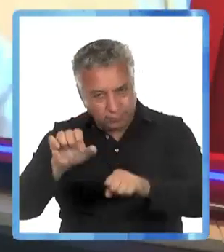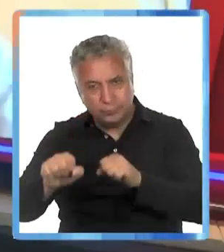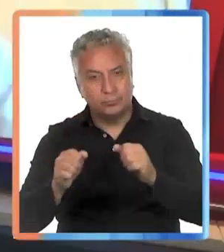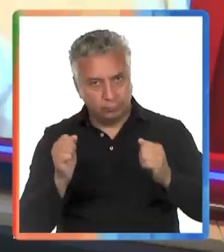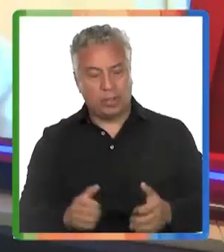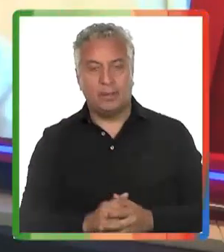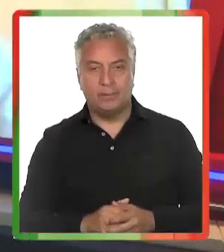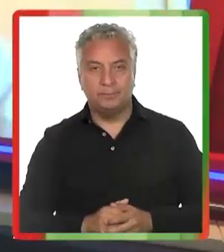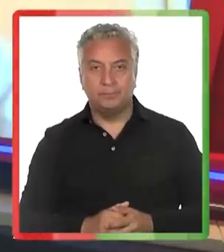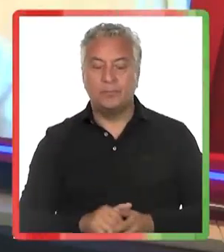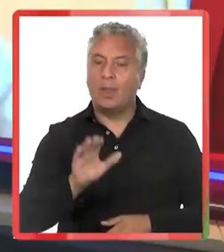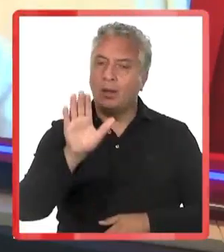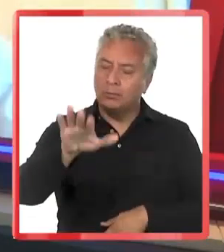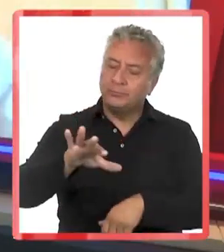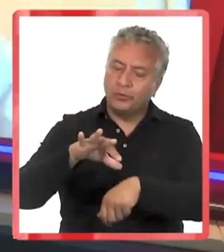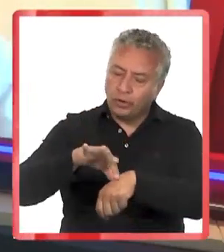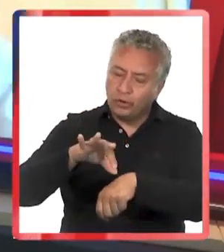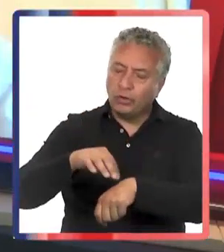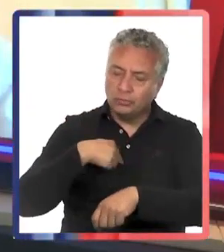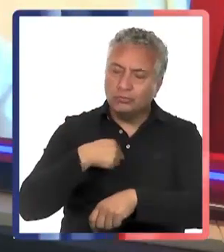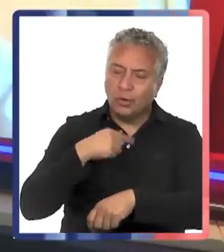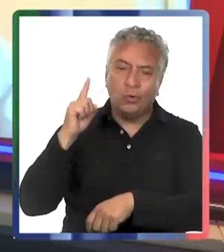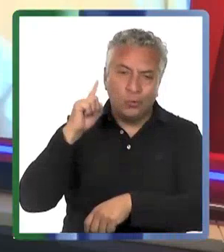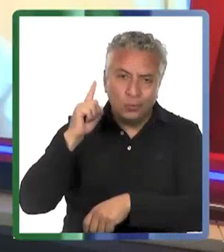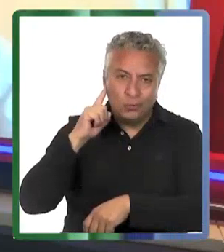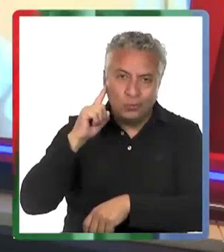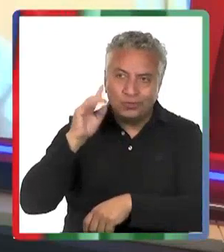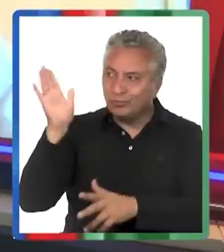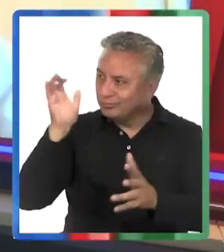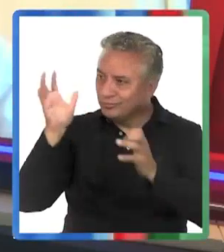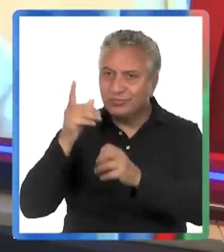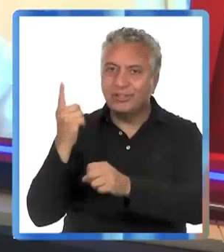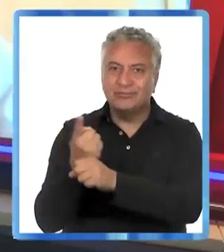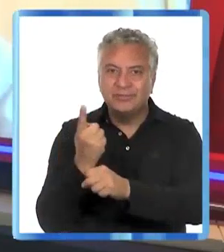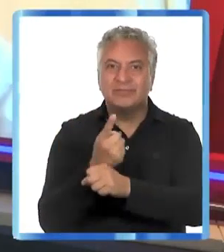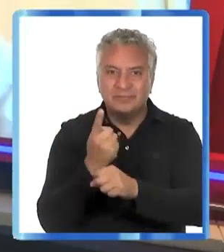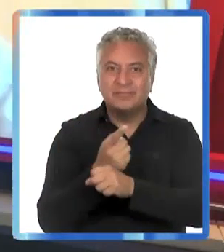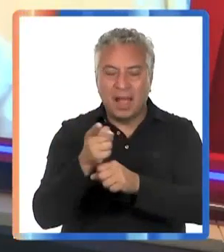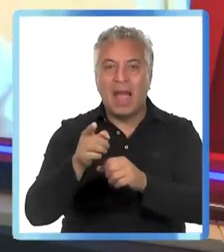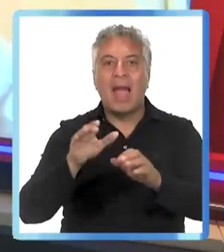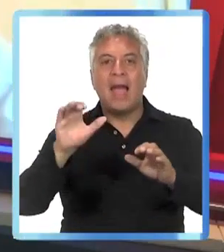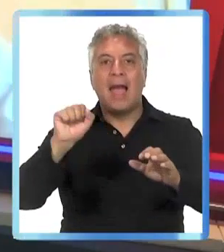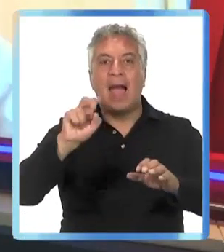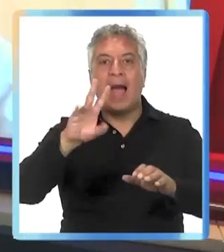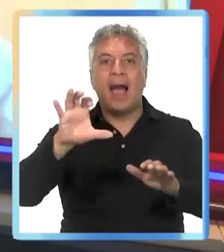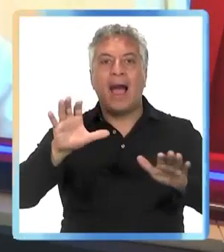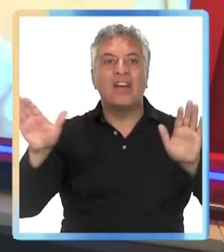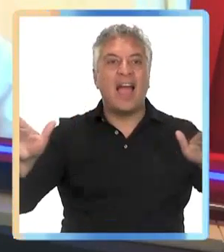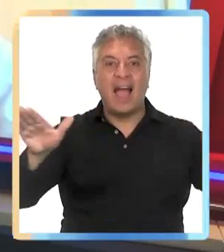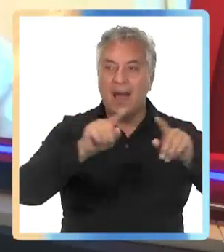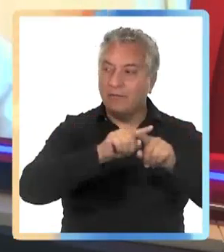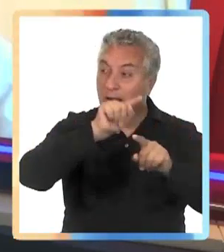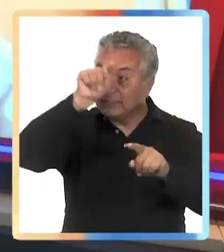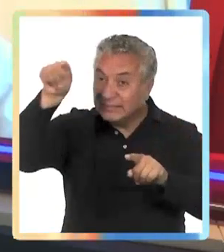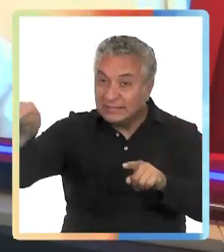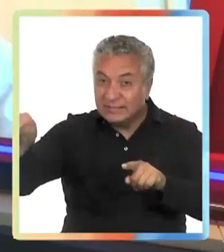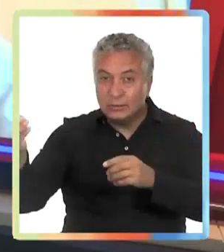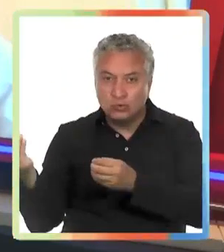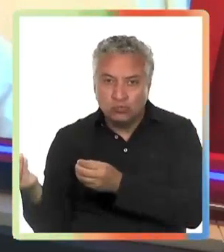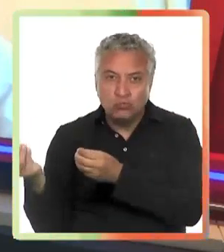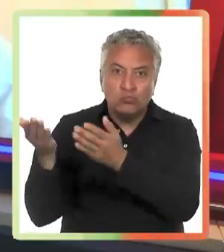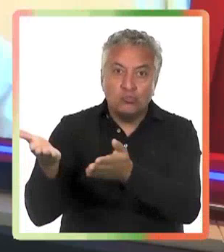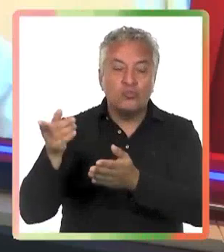Y finalmente, doctor, escucho en las conversaciones de las personas que dicen, mire, se infectaron las aves en un criadero